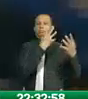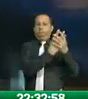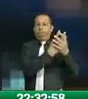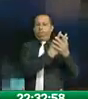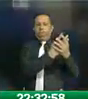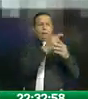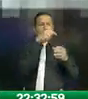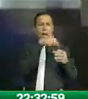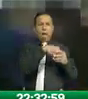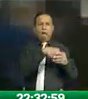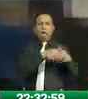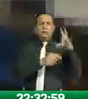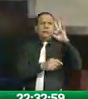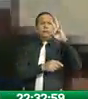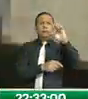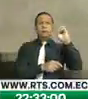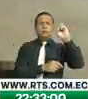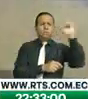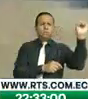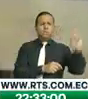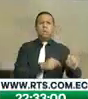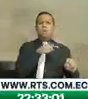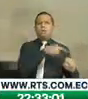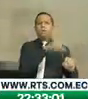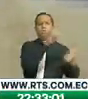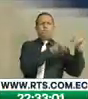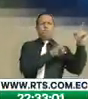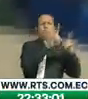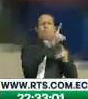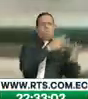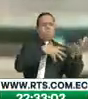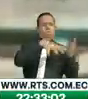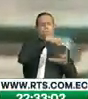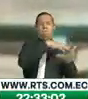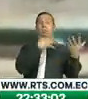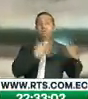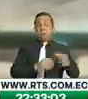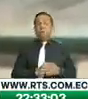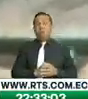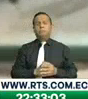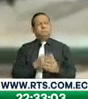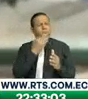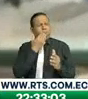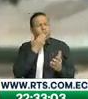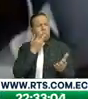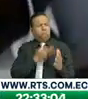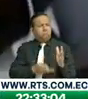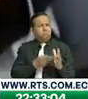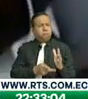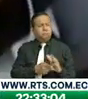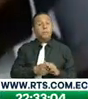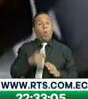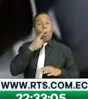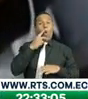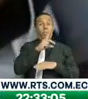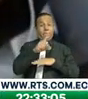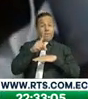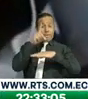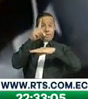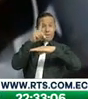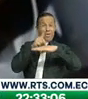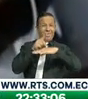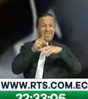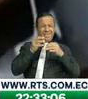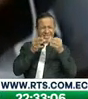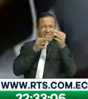el 70% del contagio en el sistema carcelario. ¿Pero qué pasó? El general Edmundo Moncayo, director del Servicio Nacional